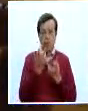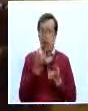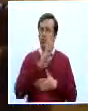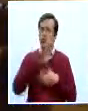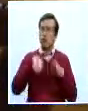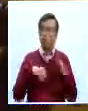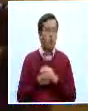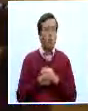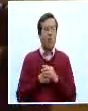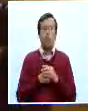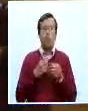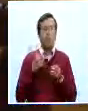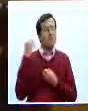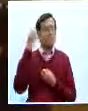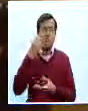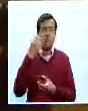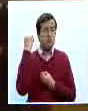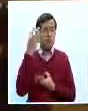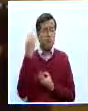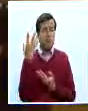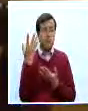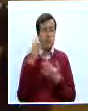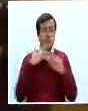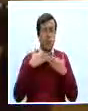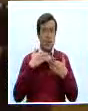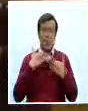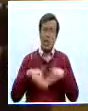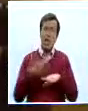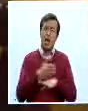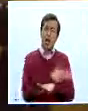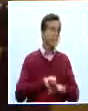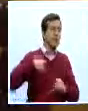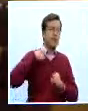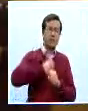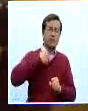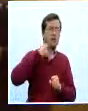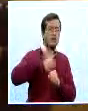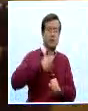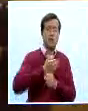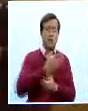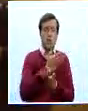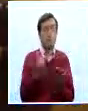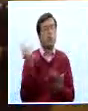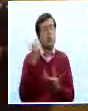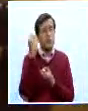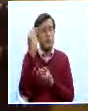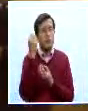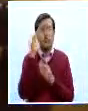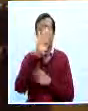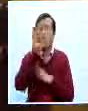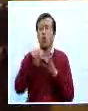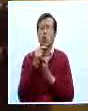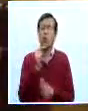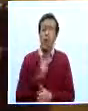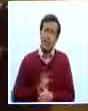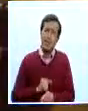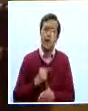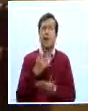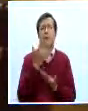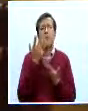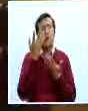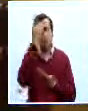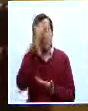con toda la Data la descripción porque es una mesa en la que hemos trabajado anteriormente Y obviamente ellos necesitan la información a detalle poder estratificar